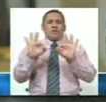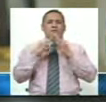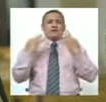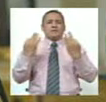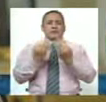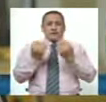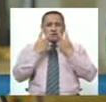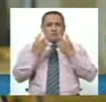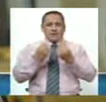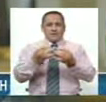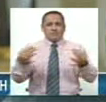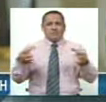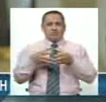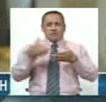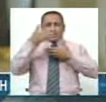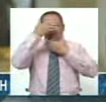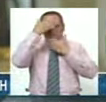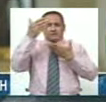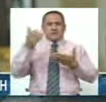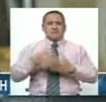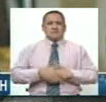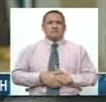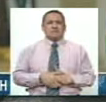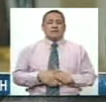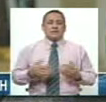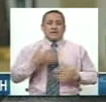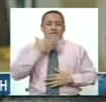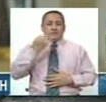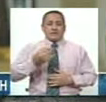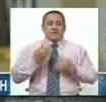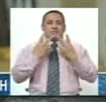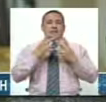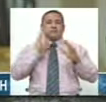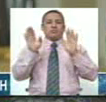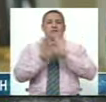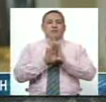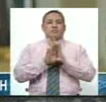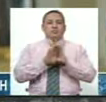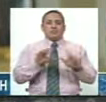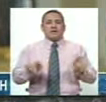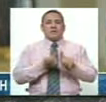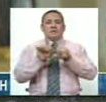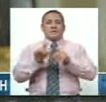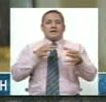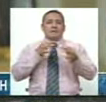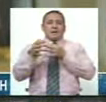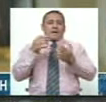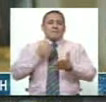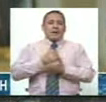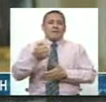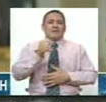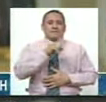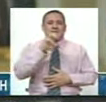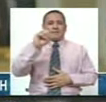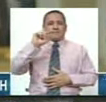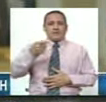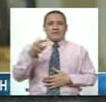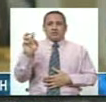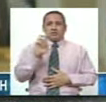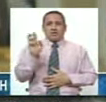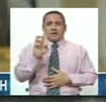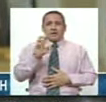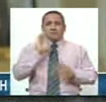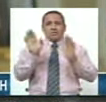familiares de estos terroristas, y obviamente que si le pagaban $100,000